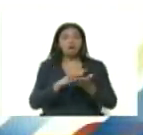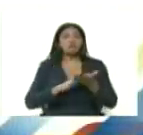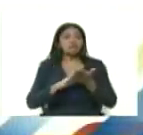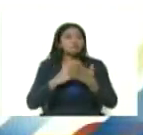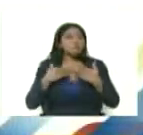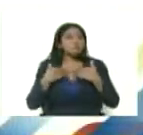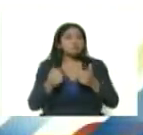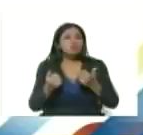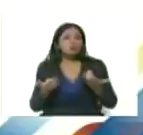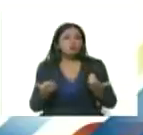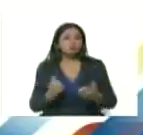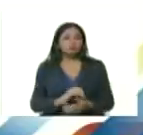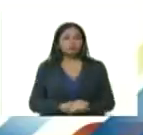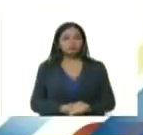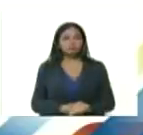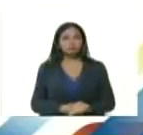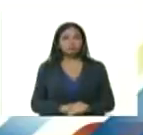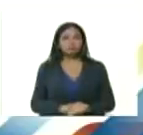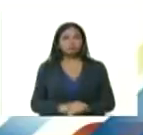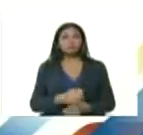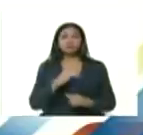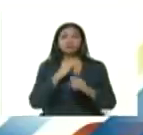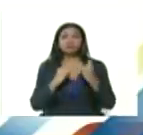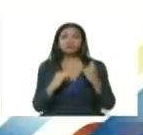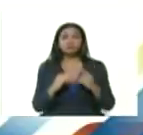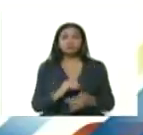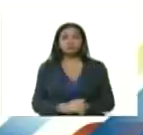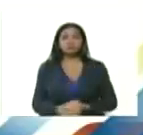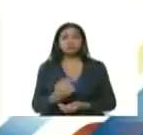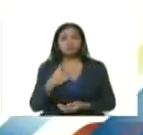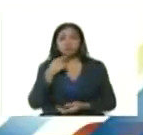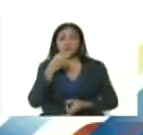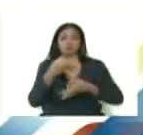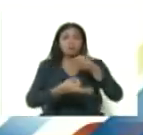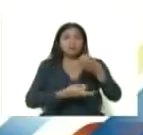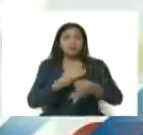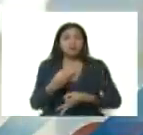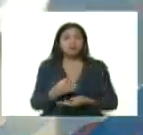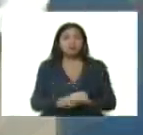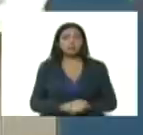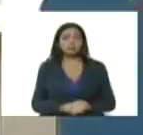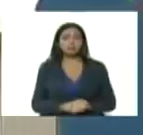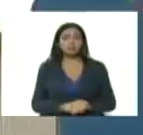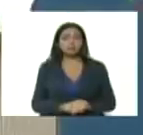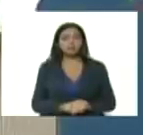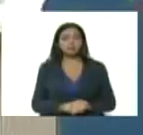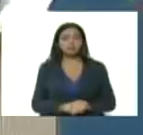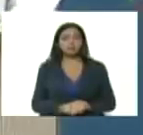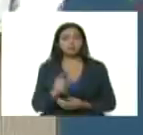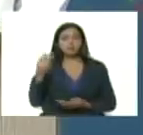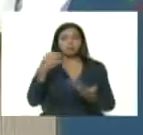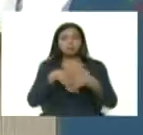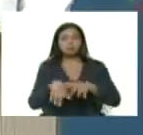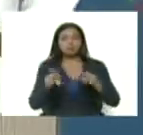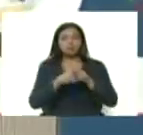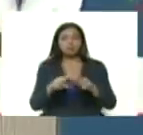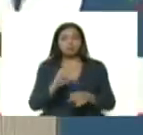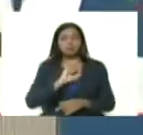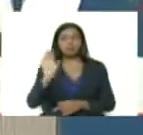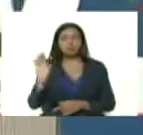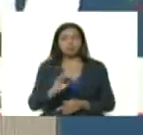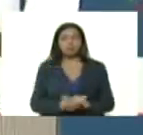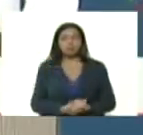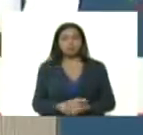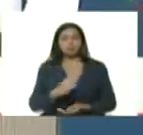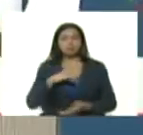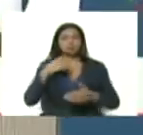ha mejorado. Por último, queríamos mencionarle que también a través de la plataforma Patria hemos